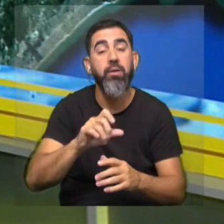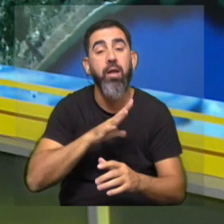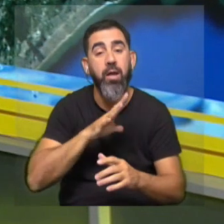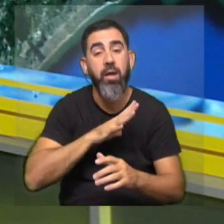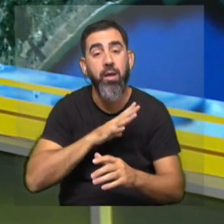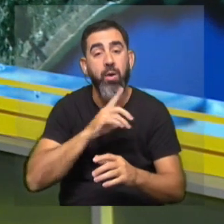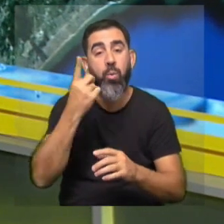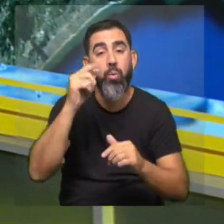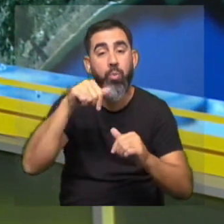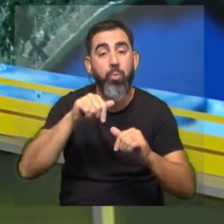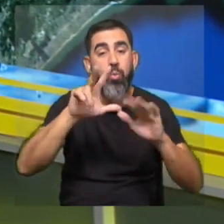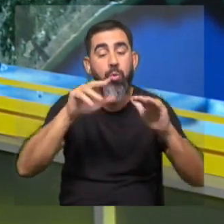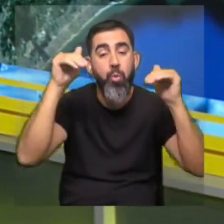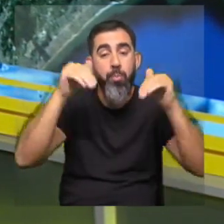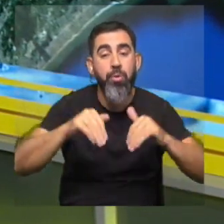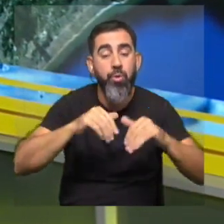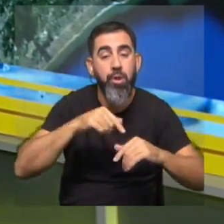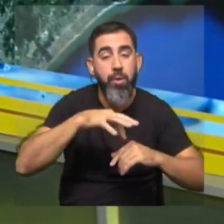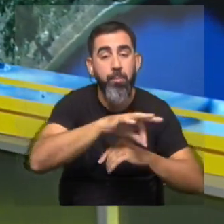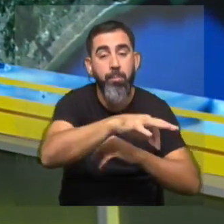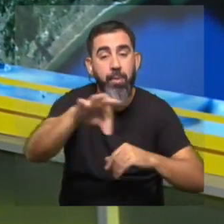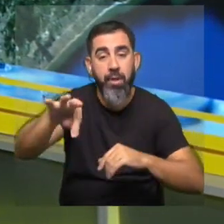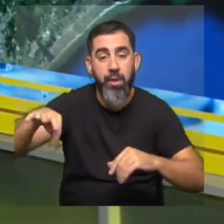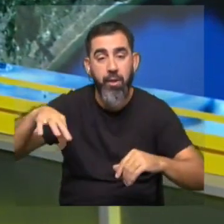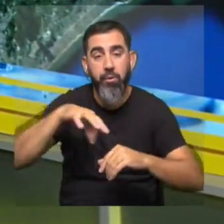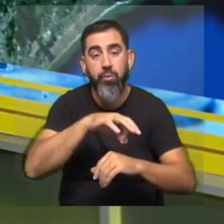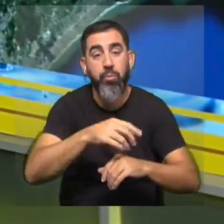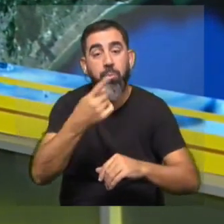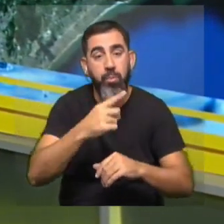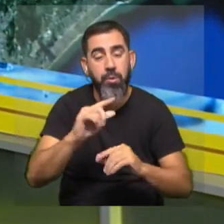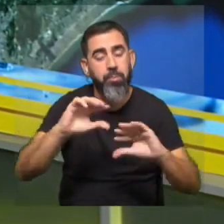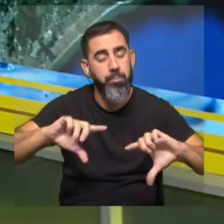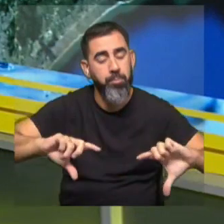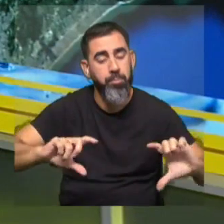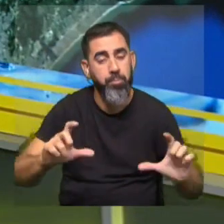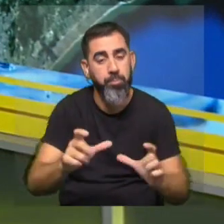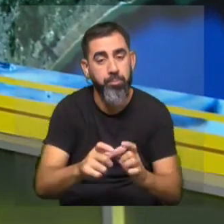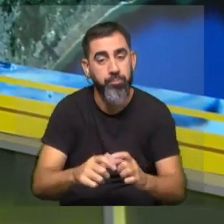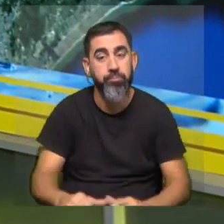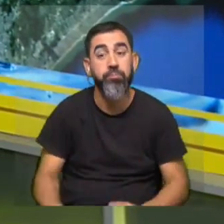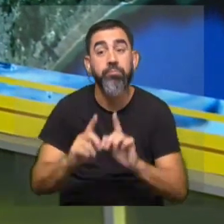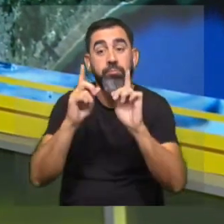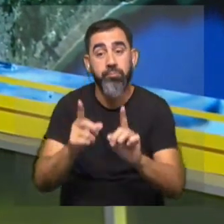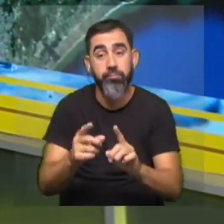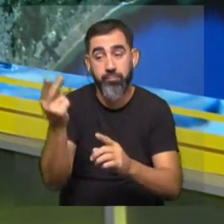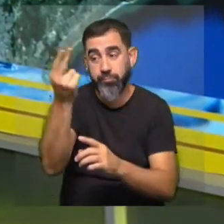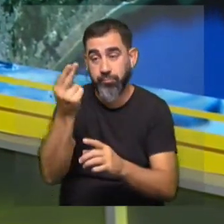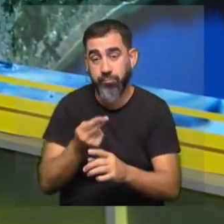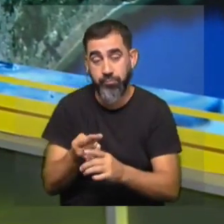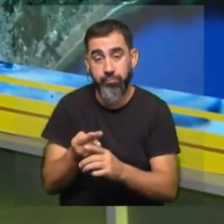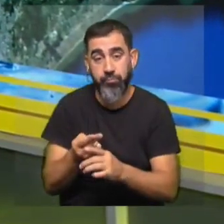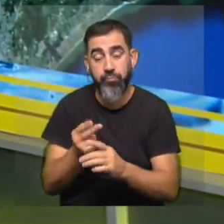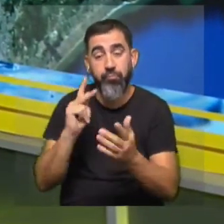almacenar 1.8 millones de metros cúbicos, aunque el caudal está muy reducido. Veíamos también en el croquis lo que fue